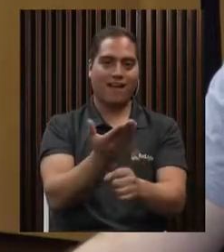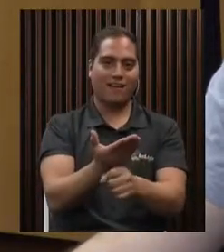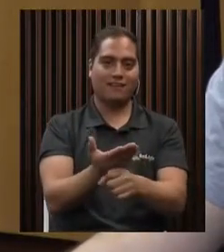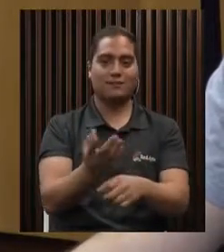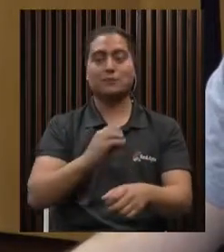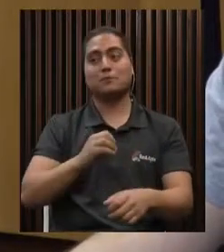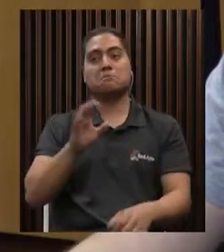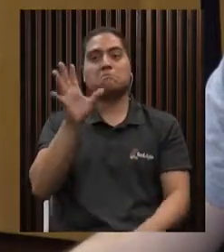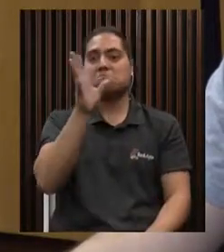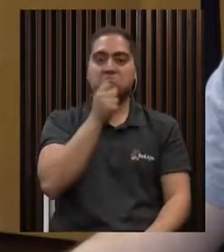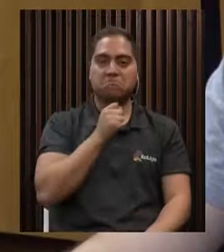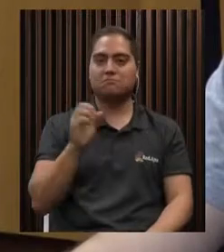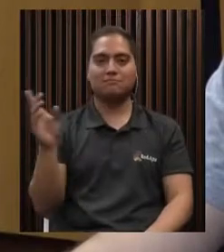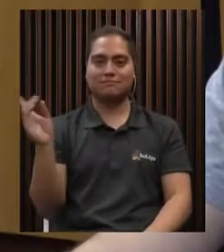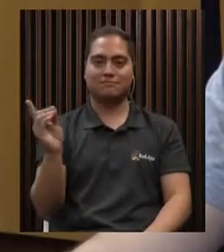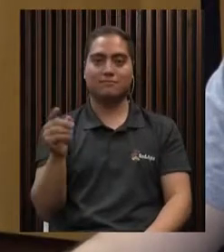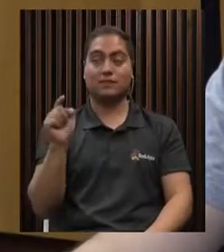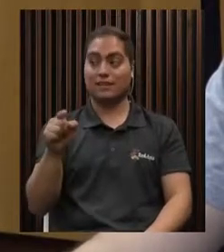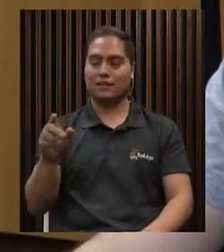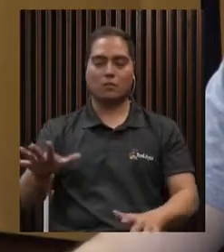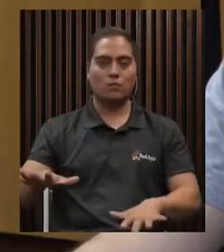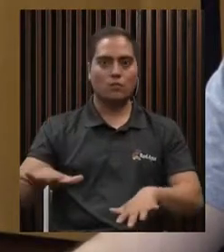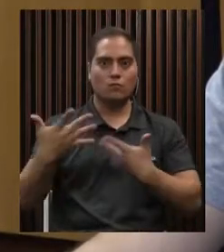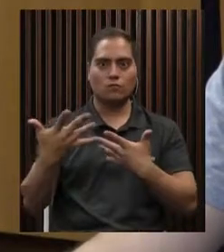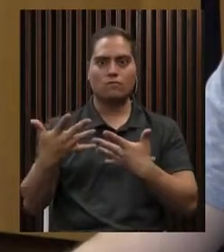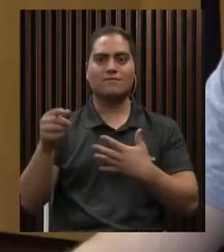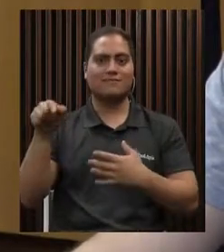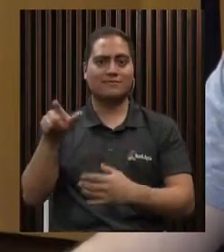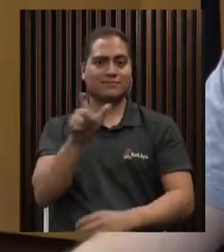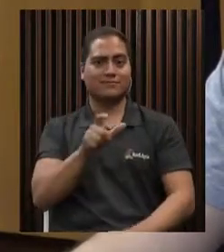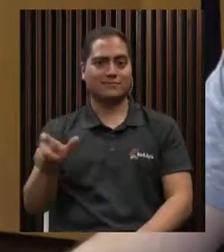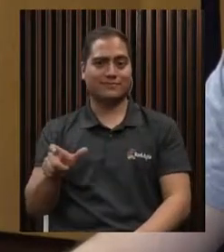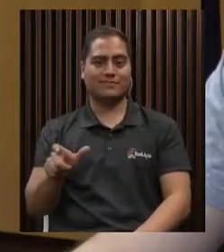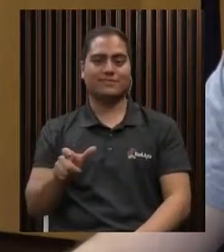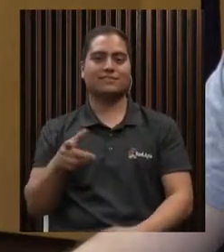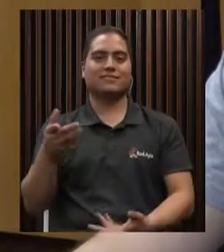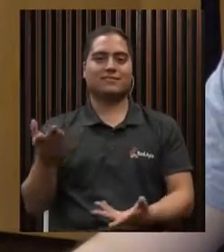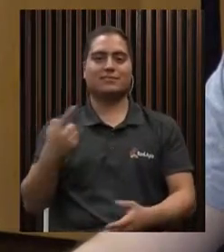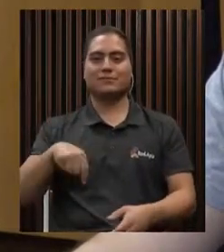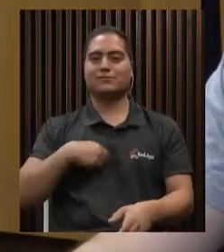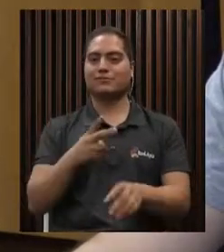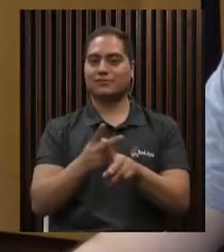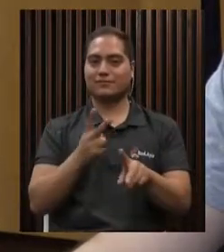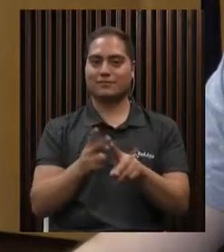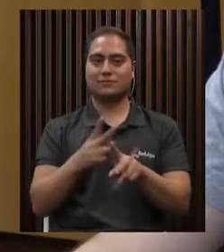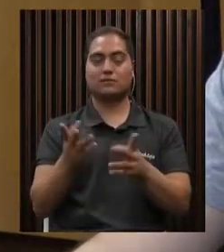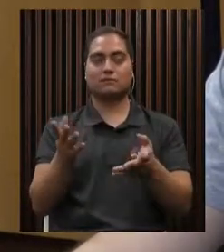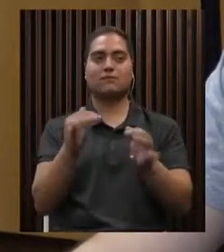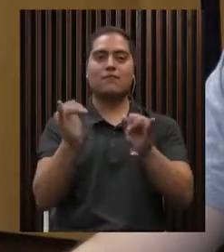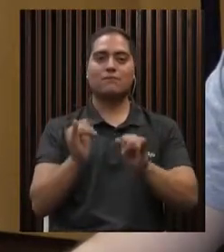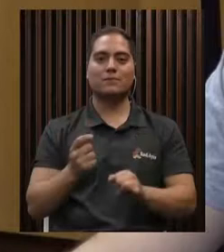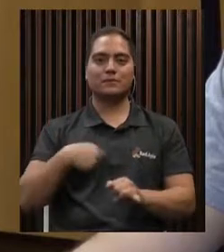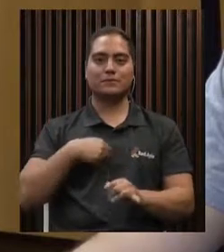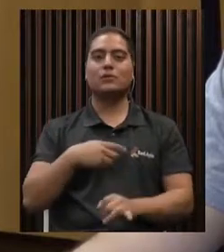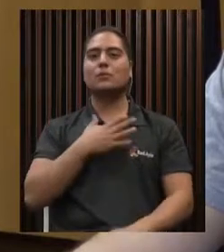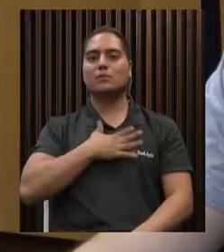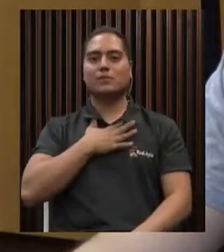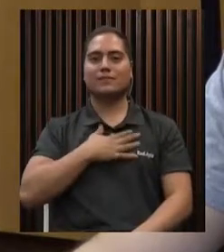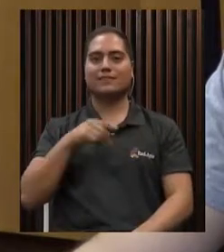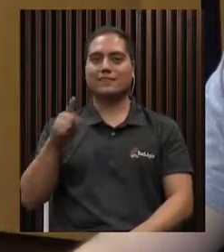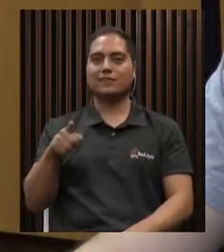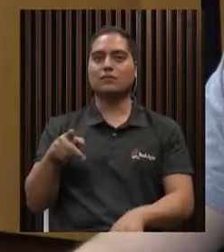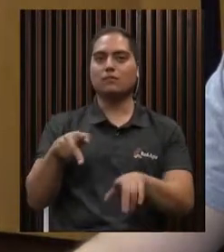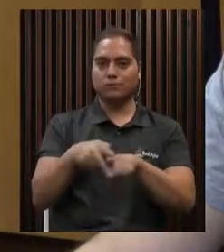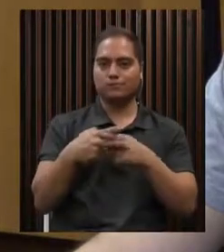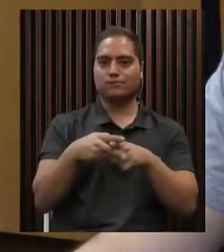el impacto que hay aquí en lo que nosotros hacemos y la forma en que queremos que esto funcione con